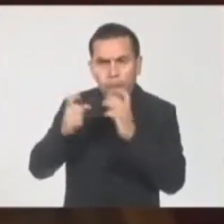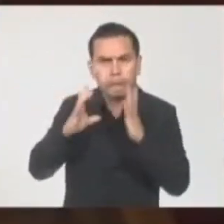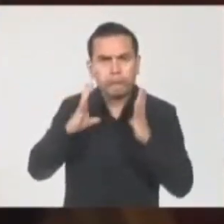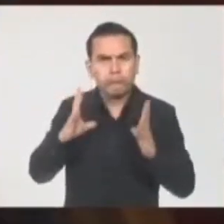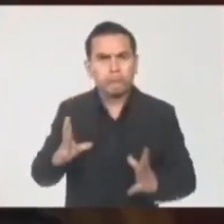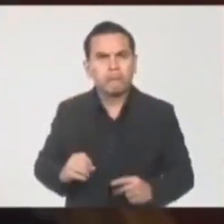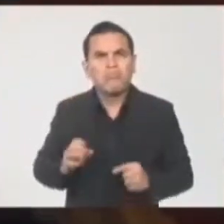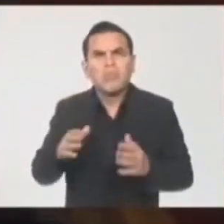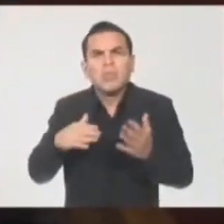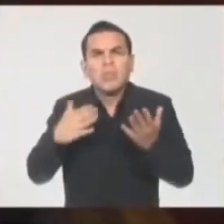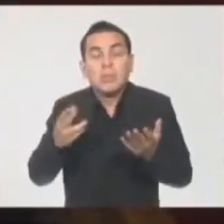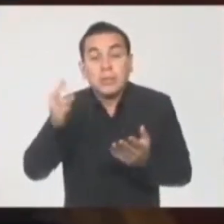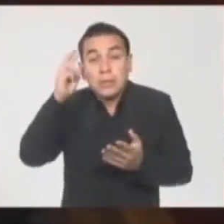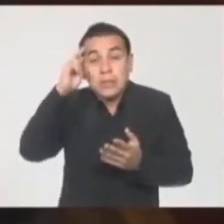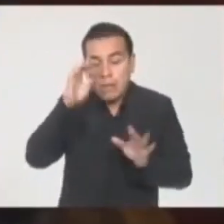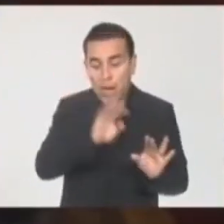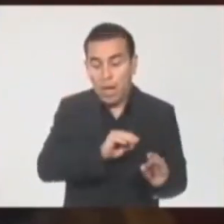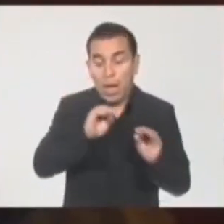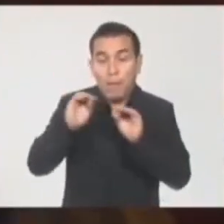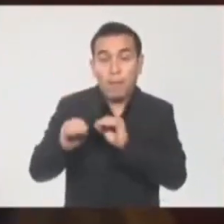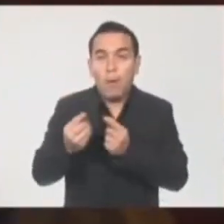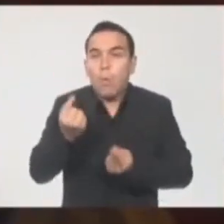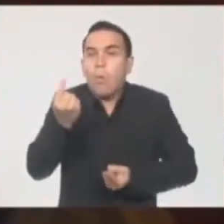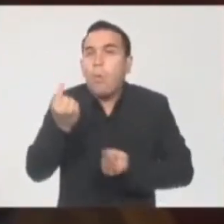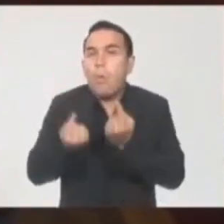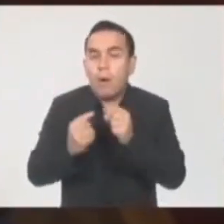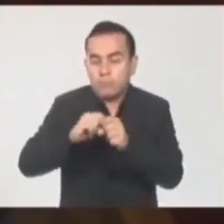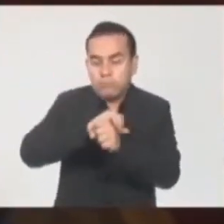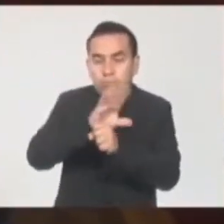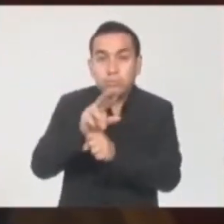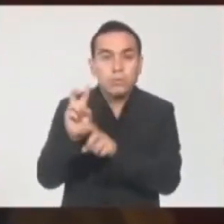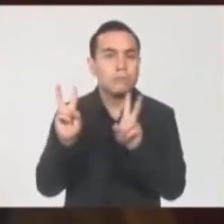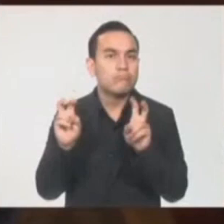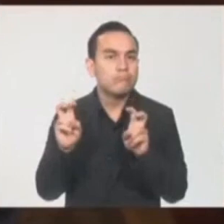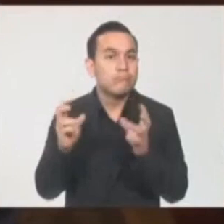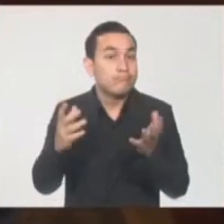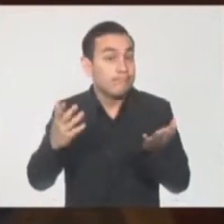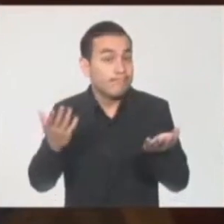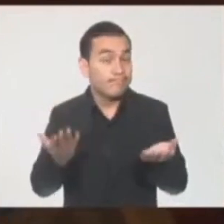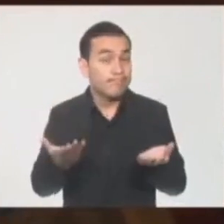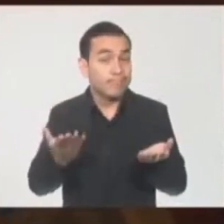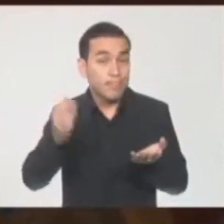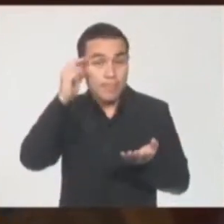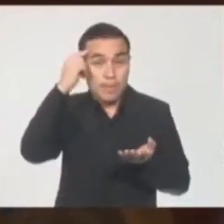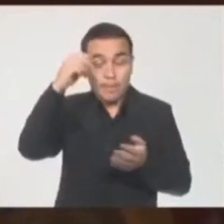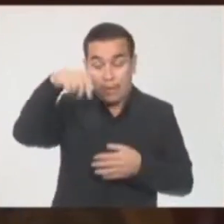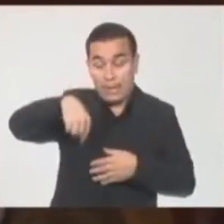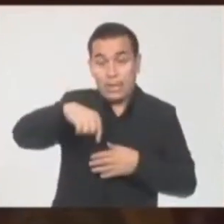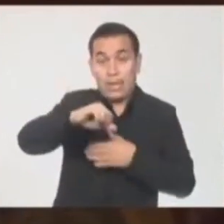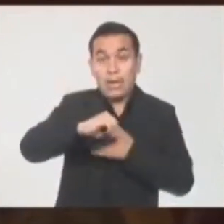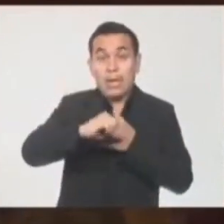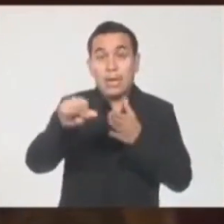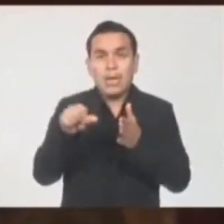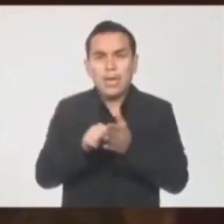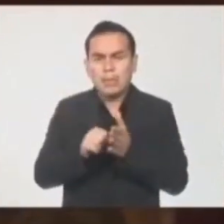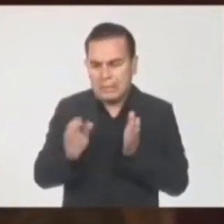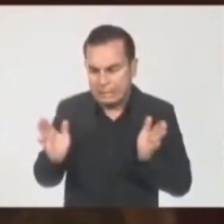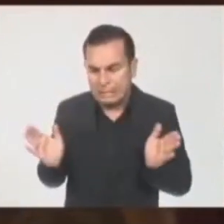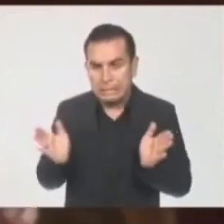fueran ellos quienes decidieran las medidas a tomar en la pandemia. En esta Asamblea intentaron numerosas